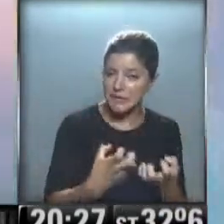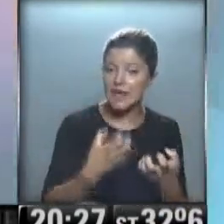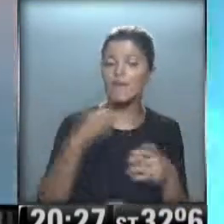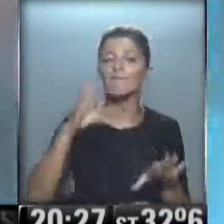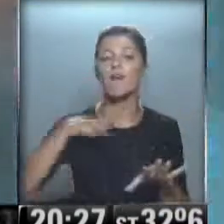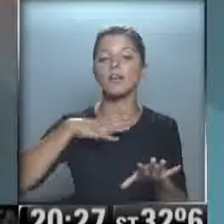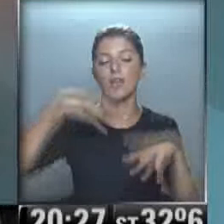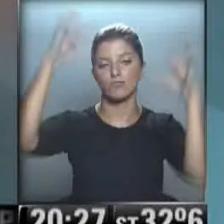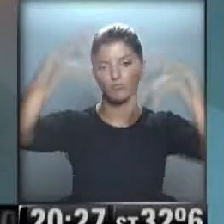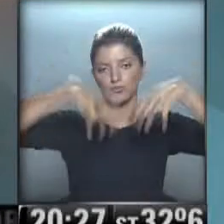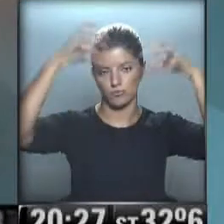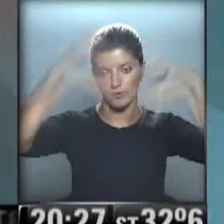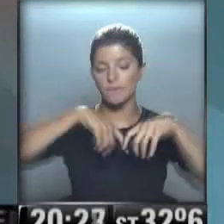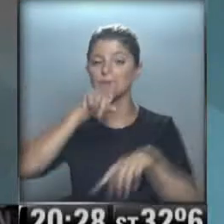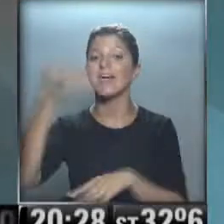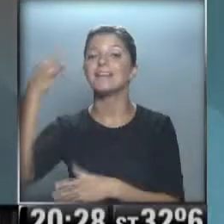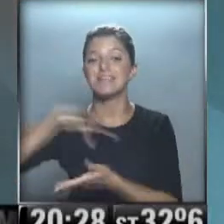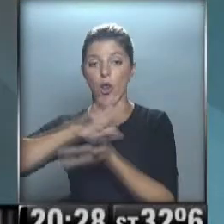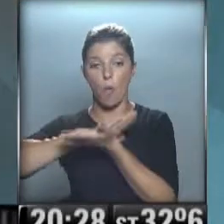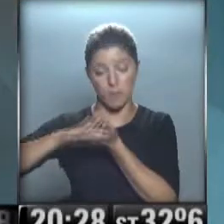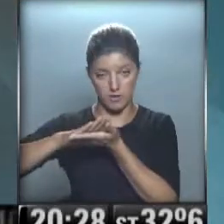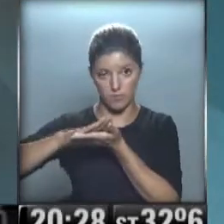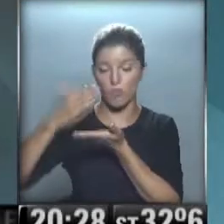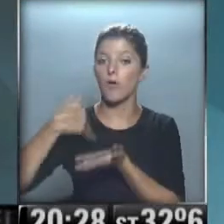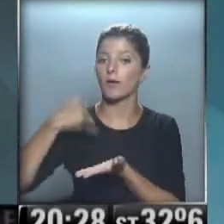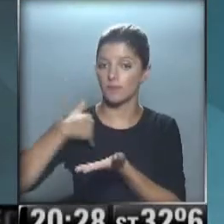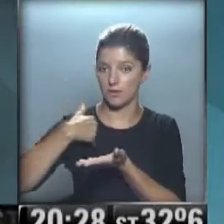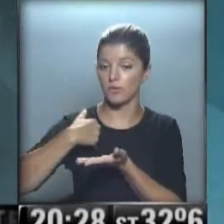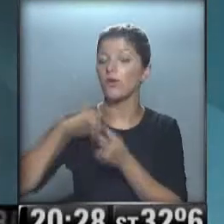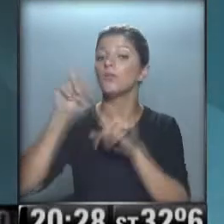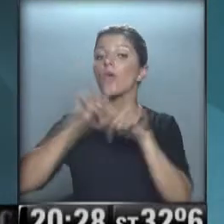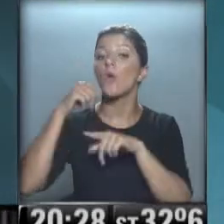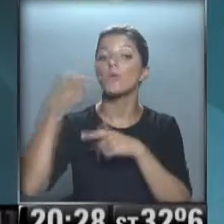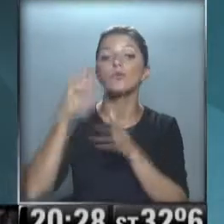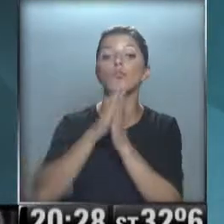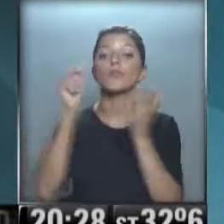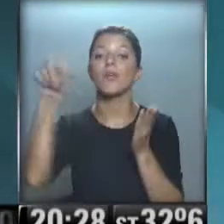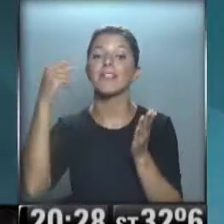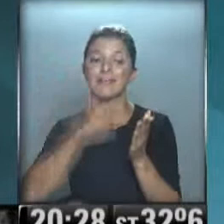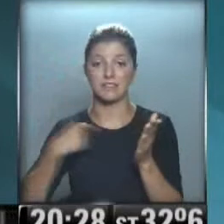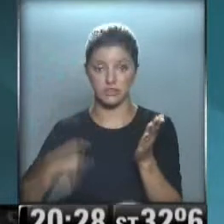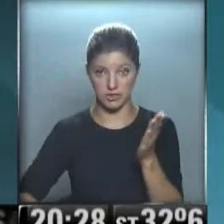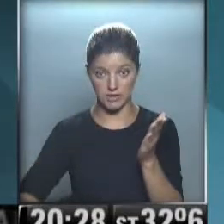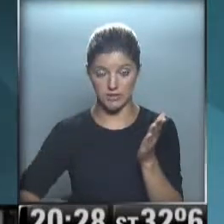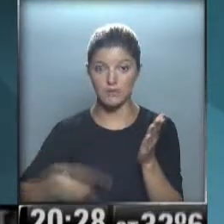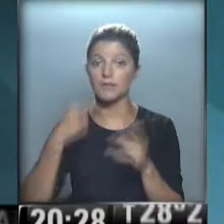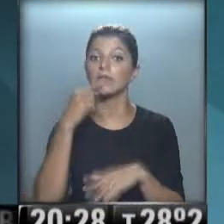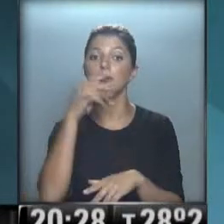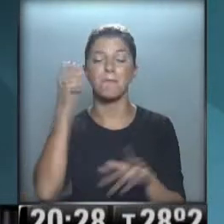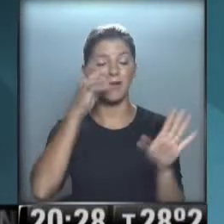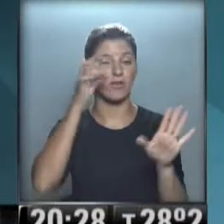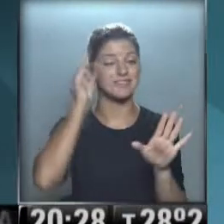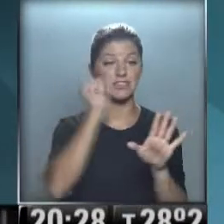lluvia. Salario mínimo argentino. Según un sondeo del diario chileno El Mostrador, es el que tiene mayor